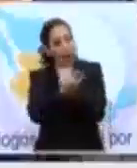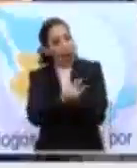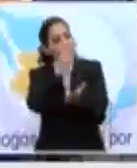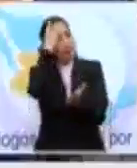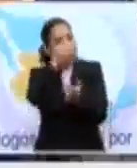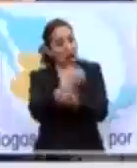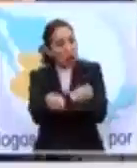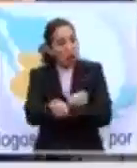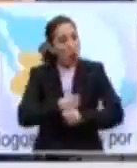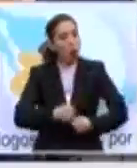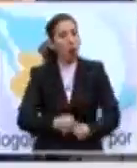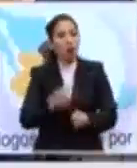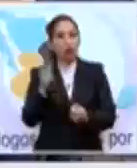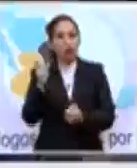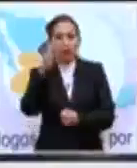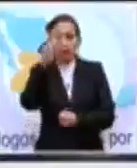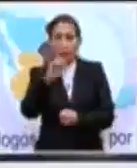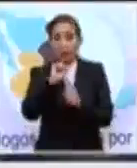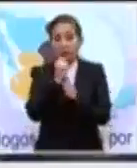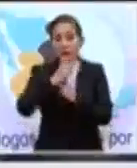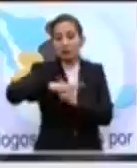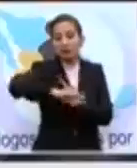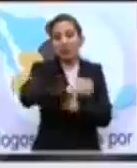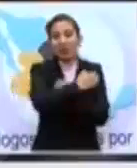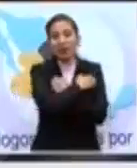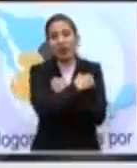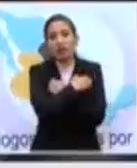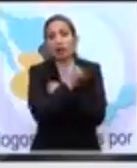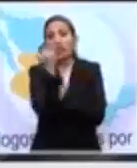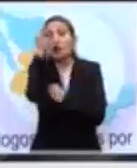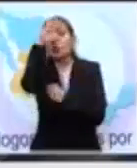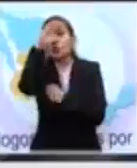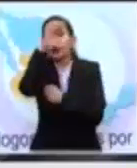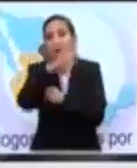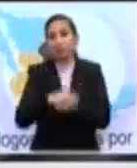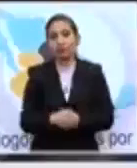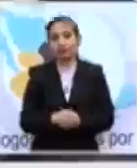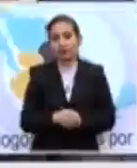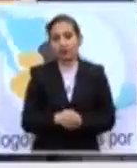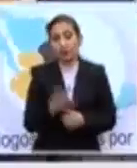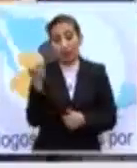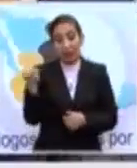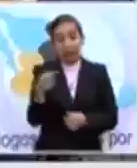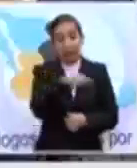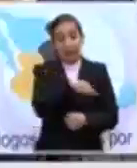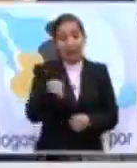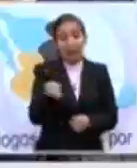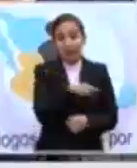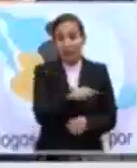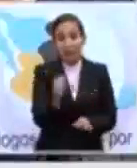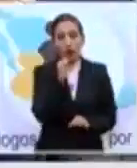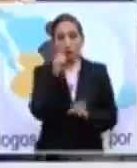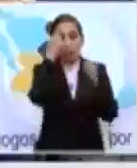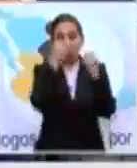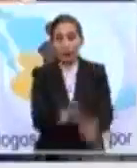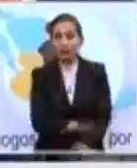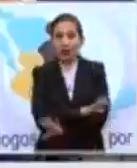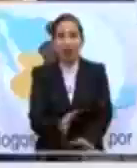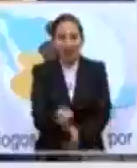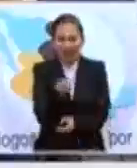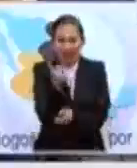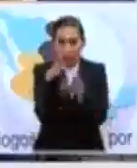la obesidad, cuando es un asunto de educación y de cultura, la cual no la hemos perdido